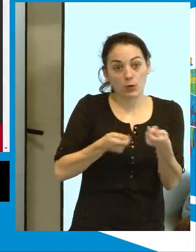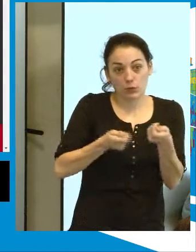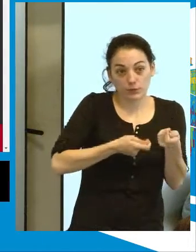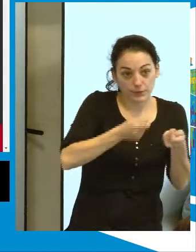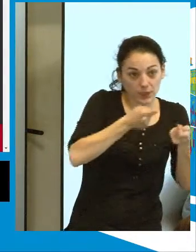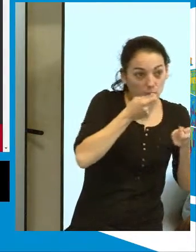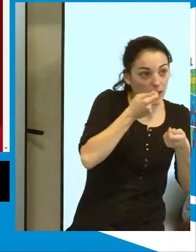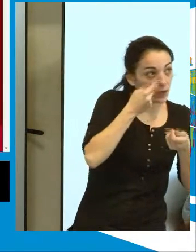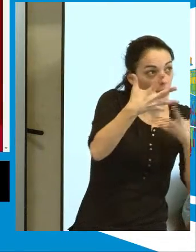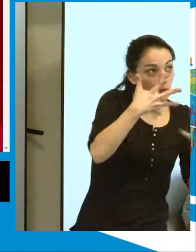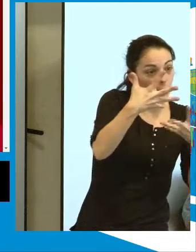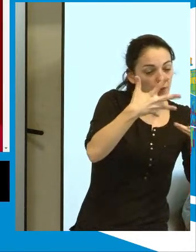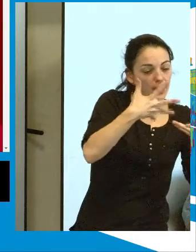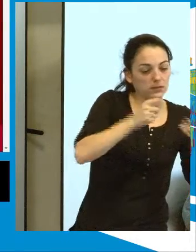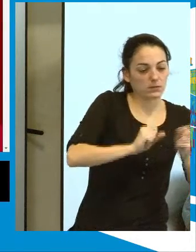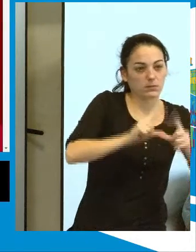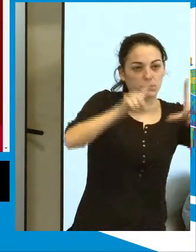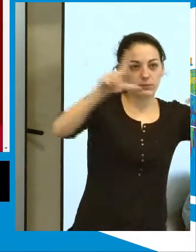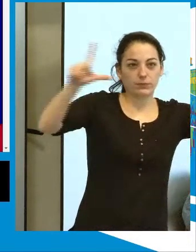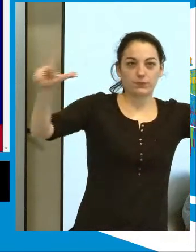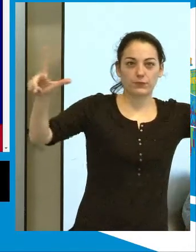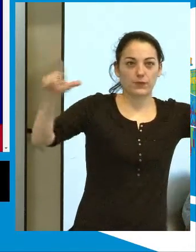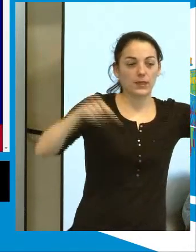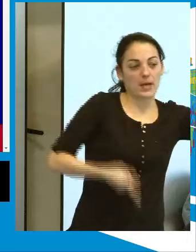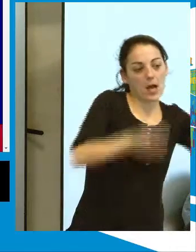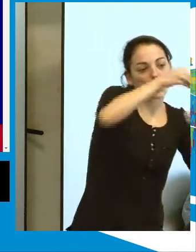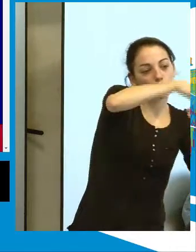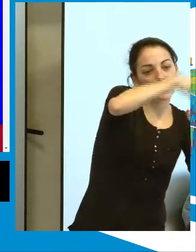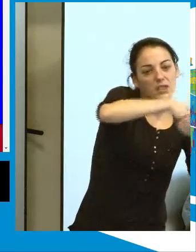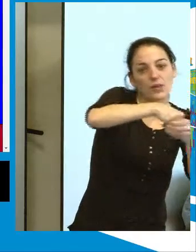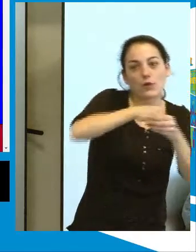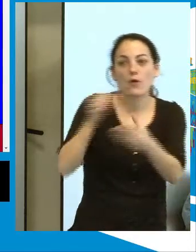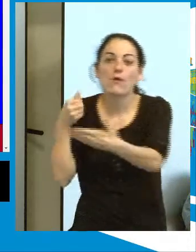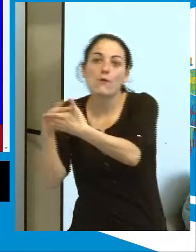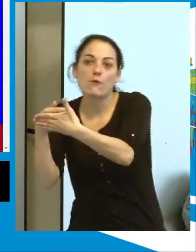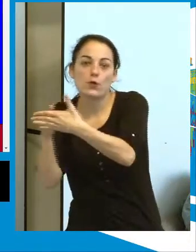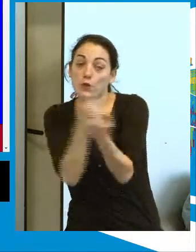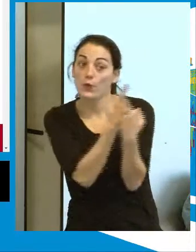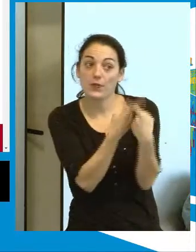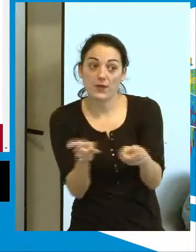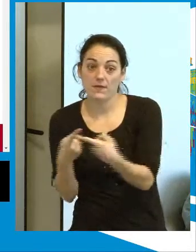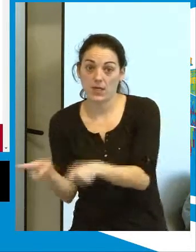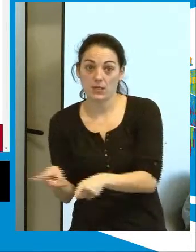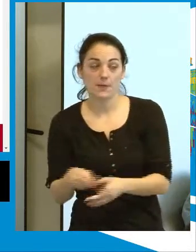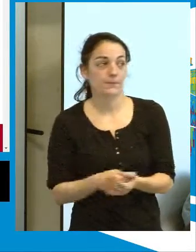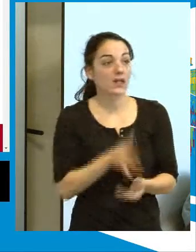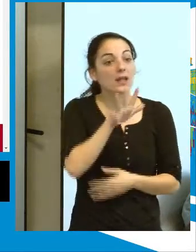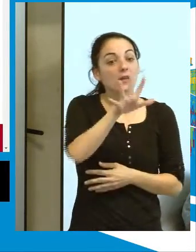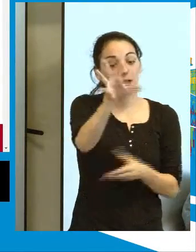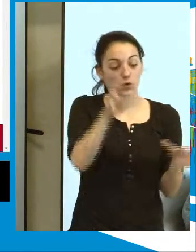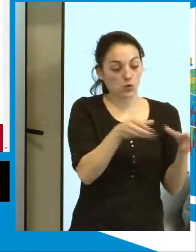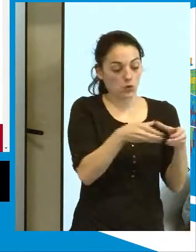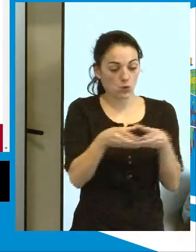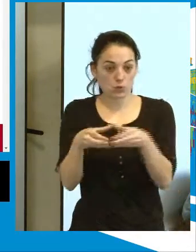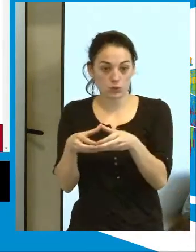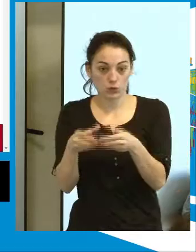contraste, el alto contraste, para distinguir lo que es contenido de lo que es fondo, ¿no? Hay cinco conjuntos